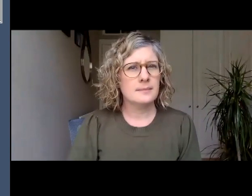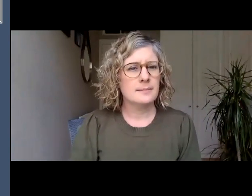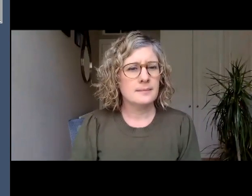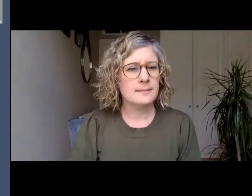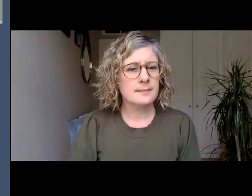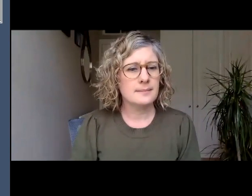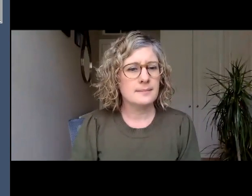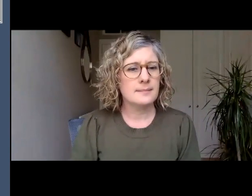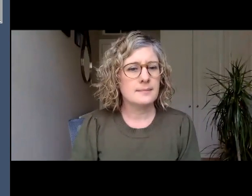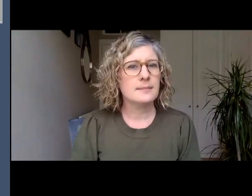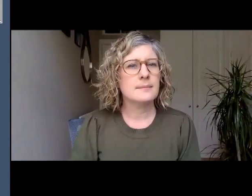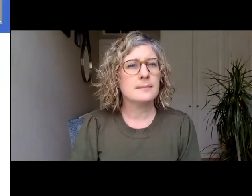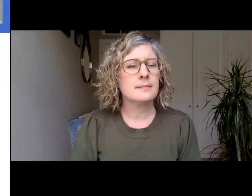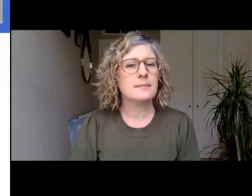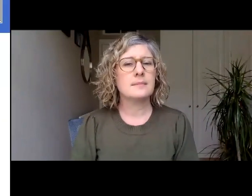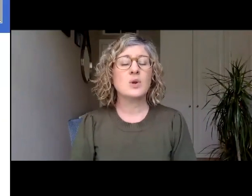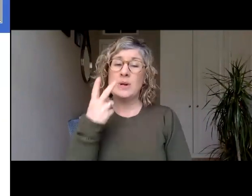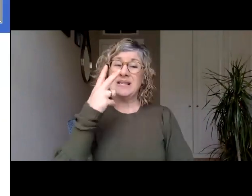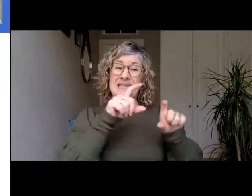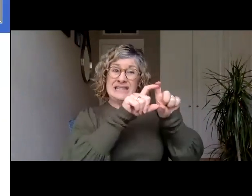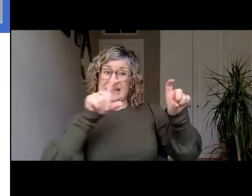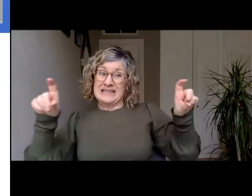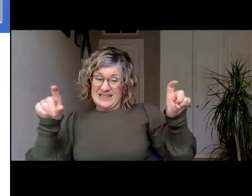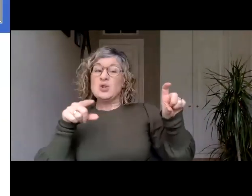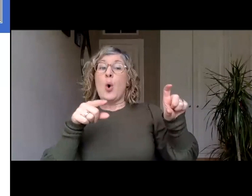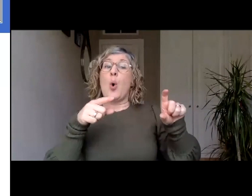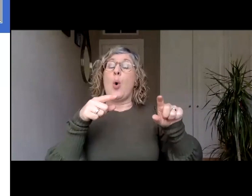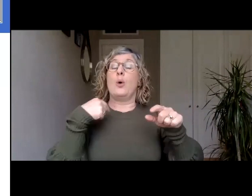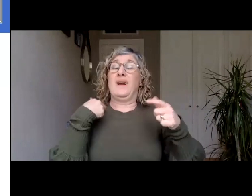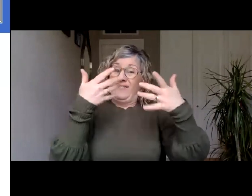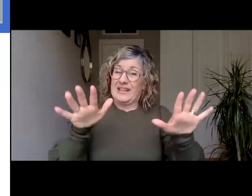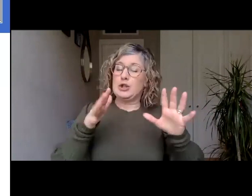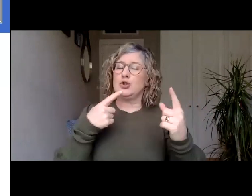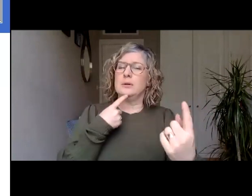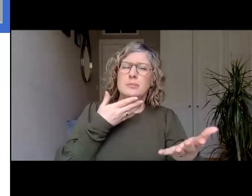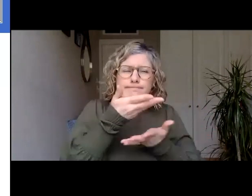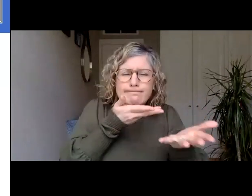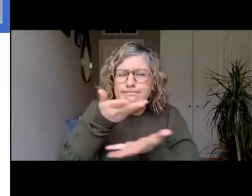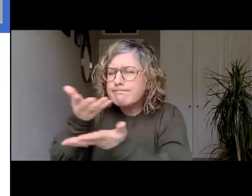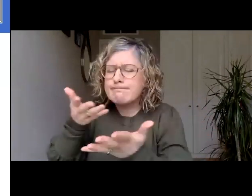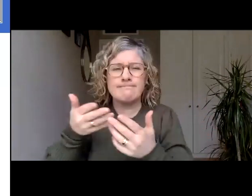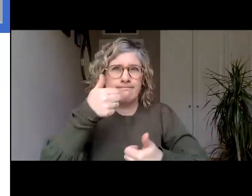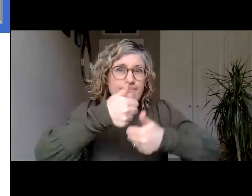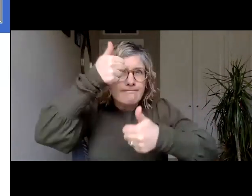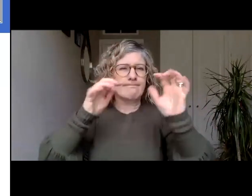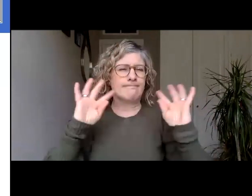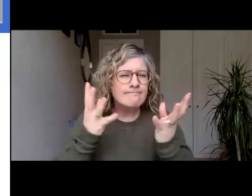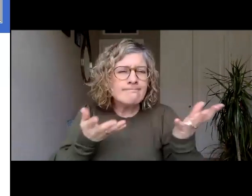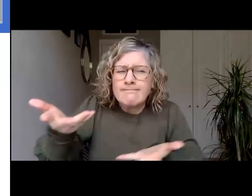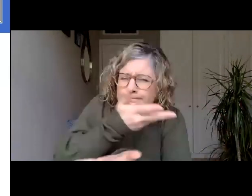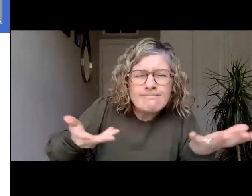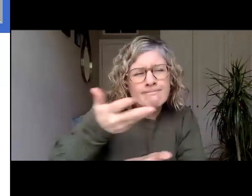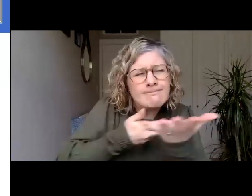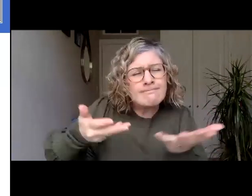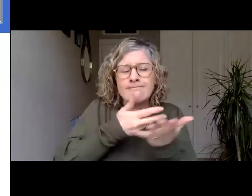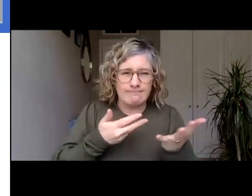aprovechar lo que ya tenemos con nuestros colegas en lenguas orales para adaptarlo a lengua de signos. Así es que, como pueden ver, aquí